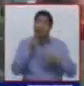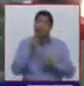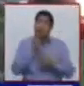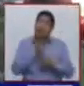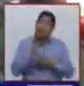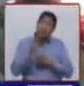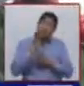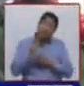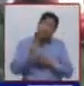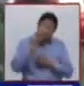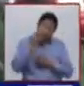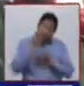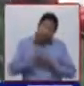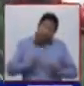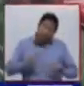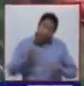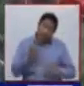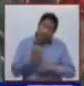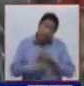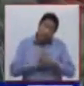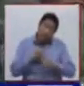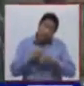afectados? Los menores de 5 años.